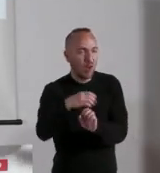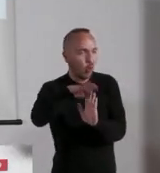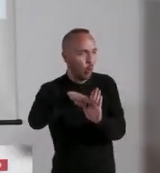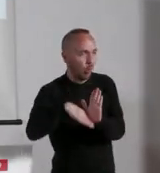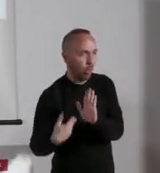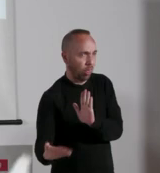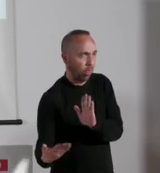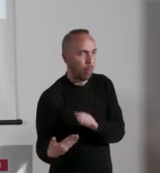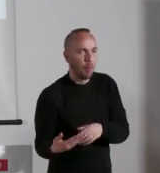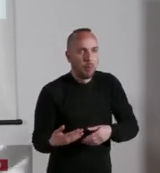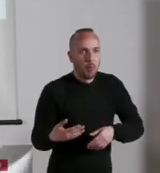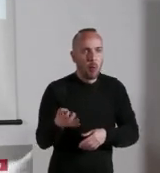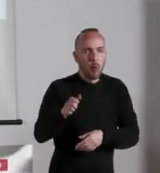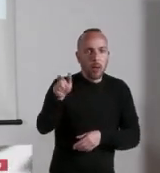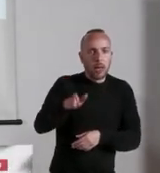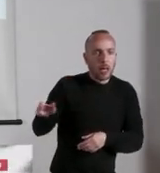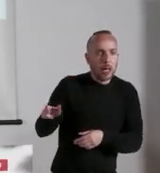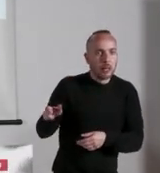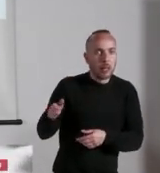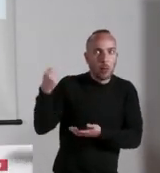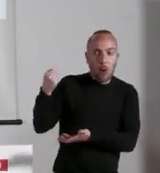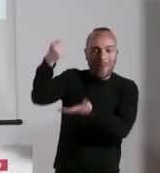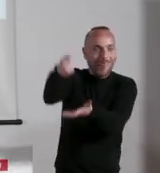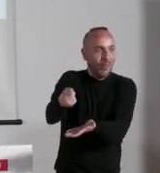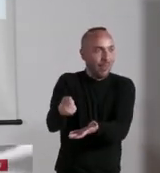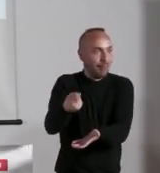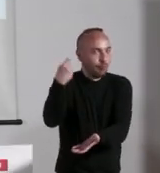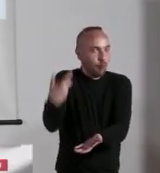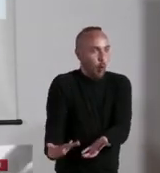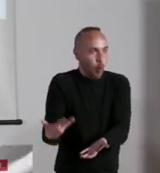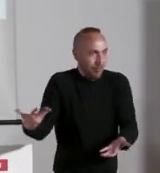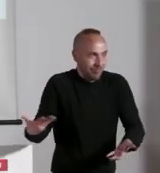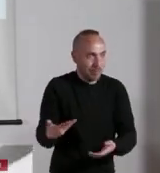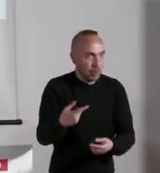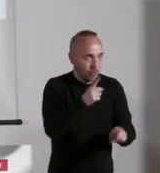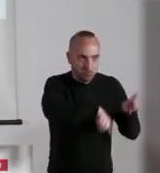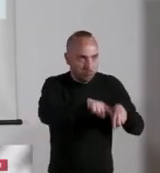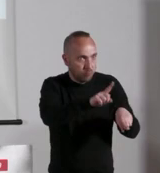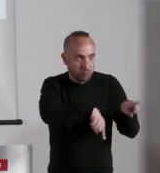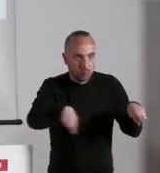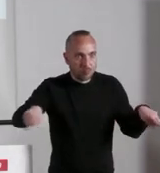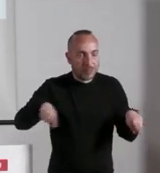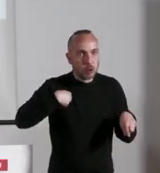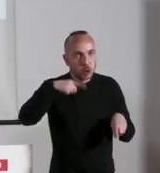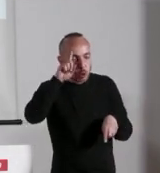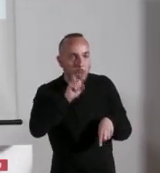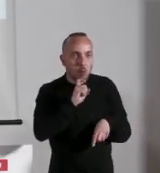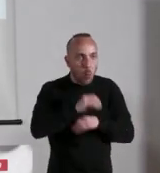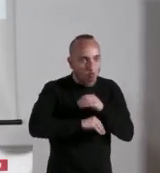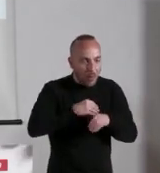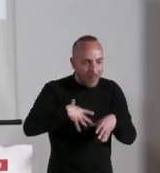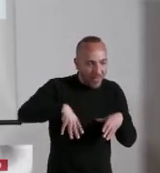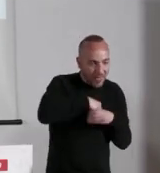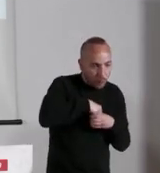que ya tiene unos ahorros o gente que le cae una herencia. No sabemos eso muy bien cómo encajarlo en nuestro proyecto, si puede ser un